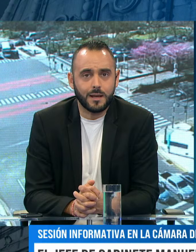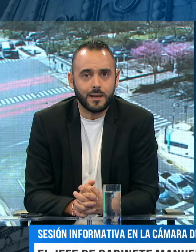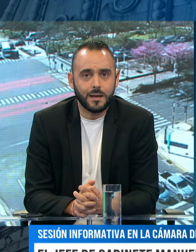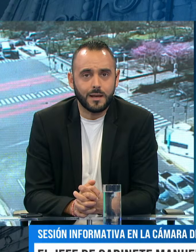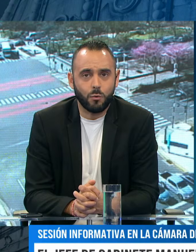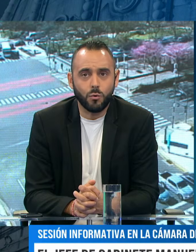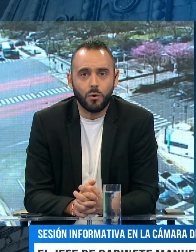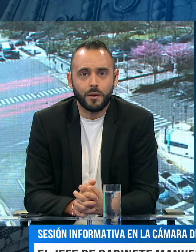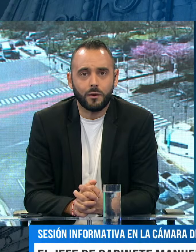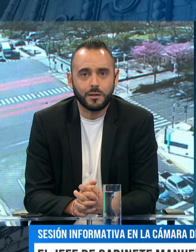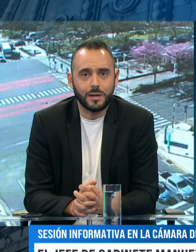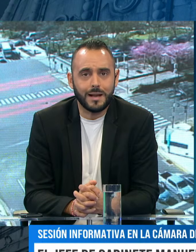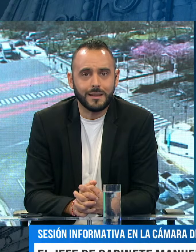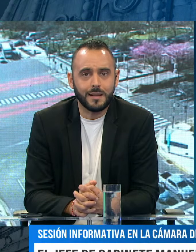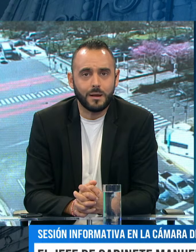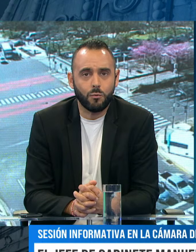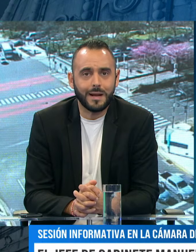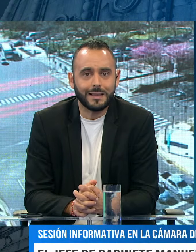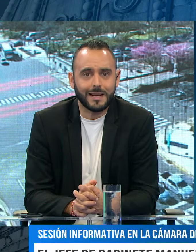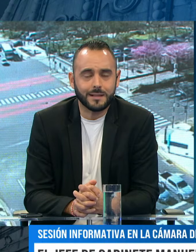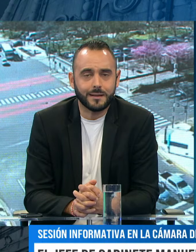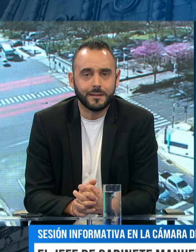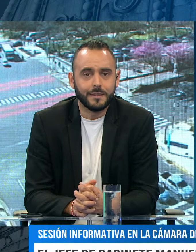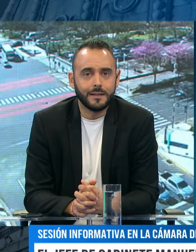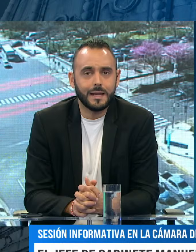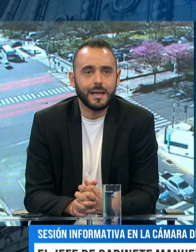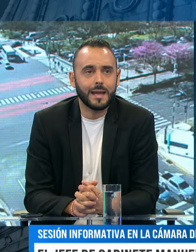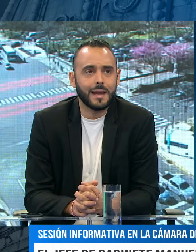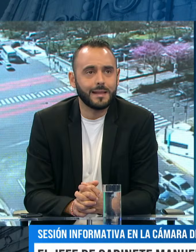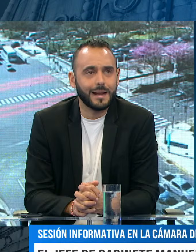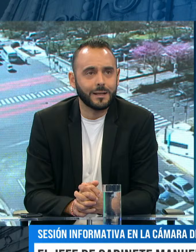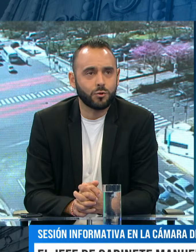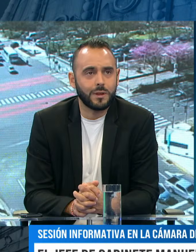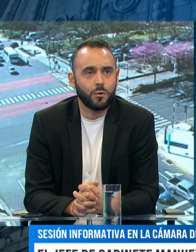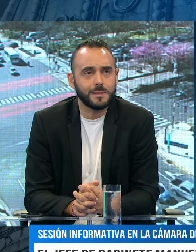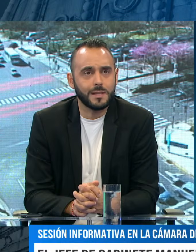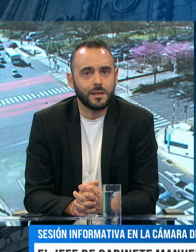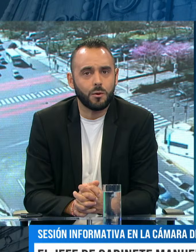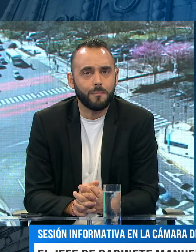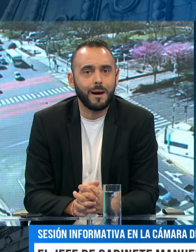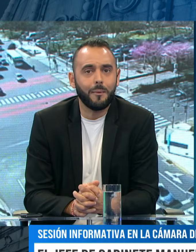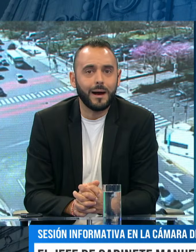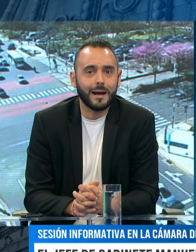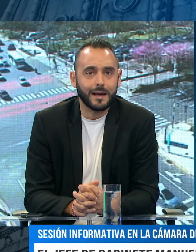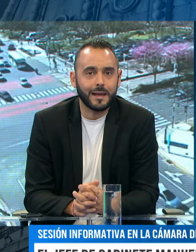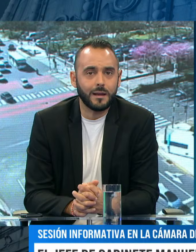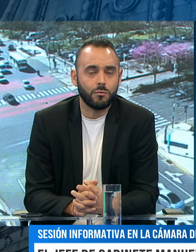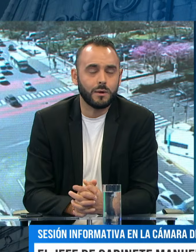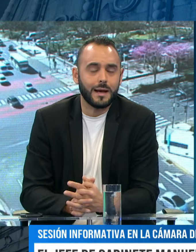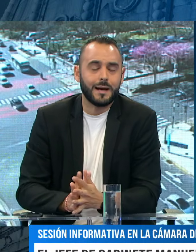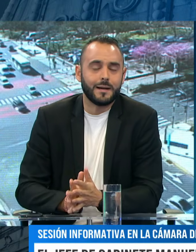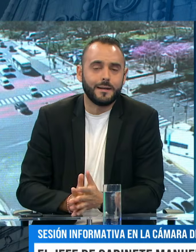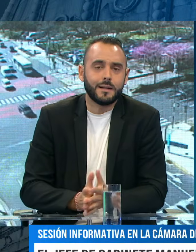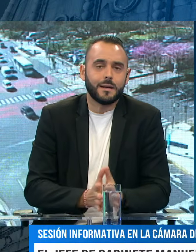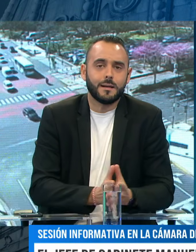si un gobierno nacional tiene una tasa en este caso de homicidios más baja que